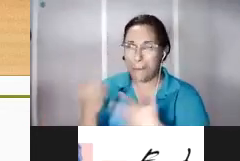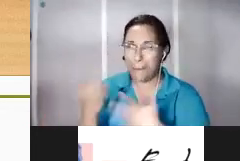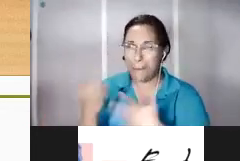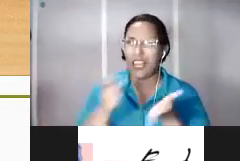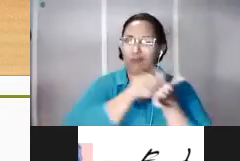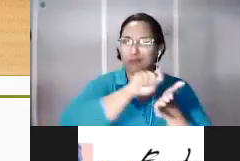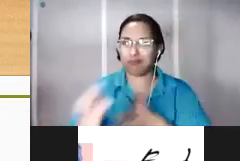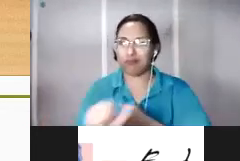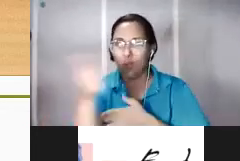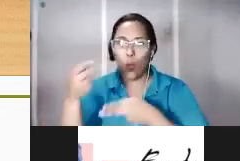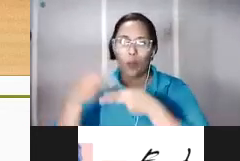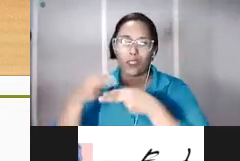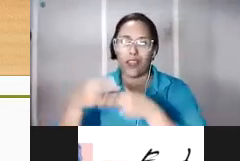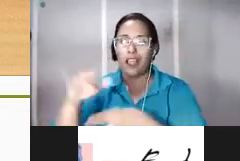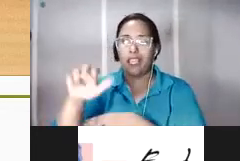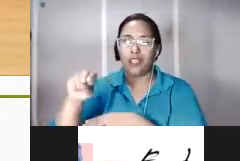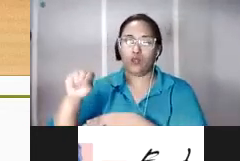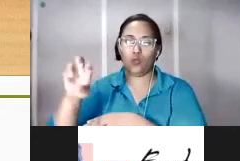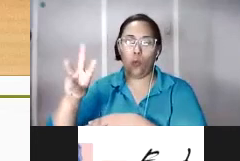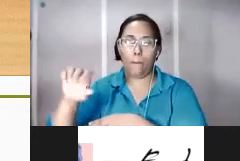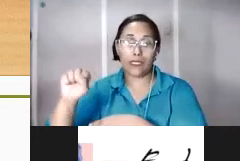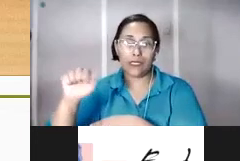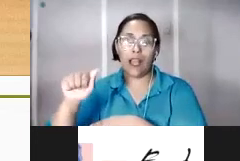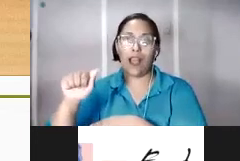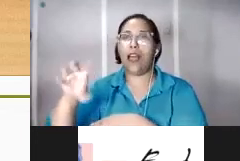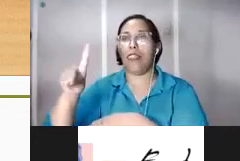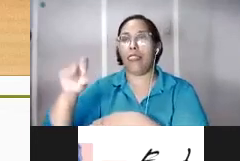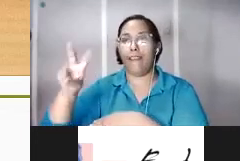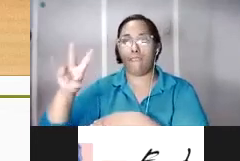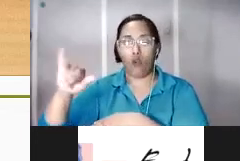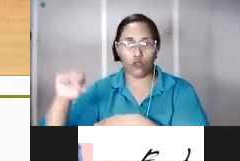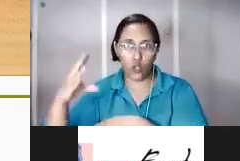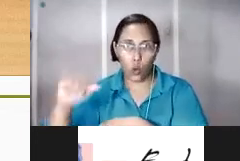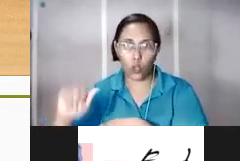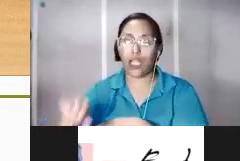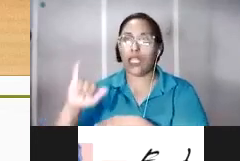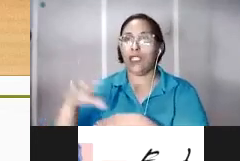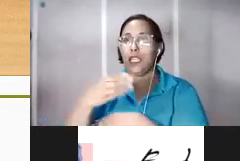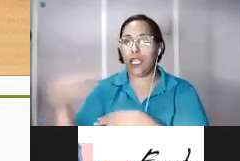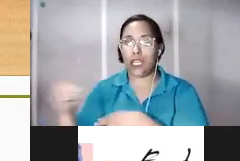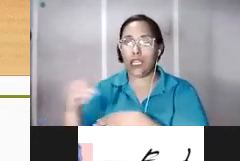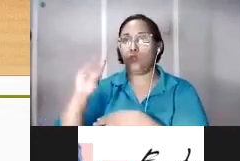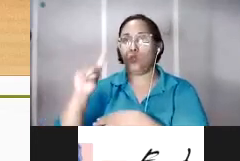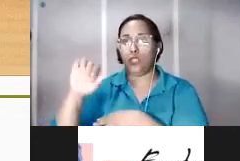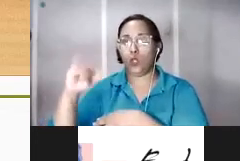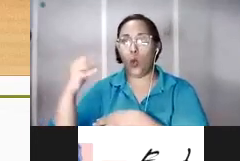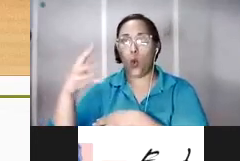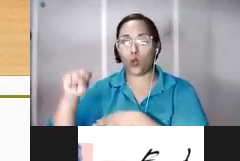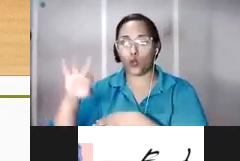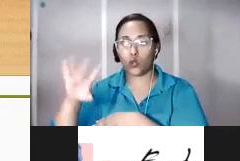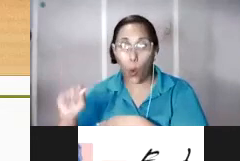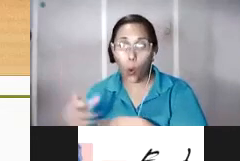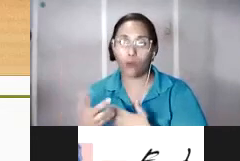que se llama Insumisas Devociones y Tridentinos Controles, donde cómo